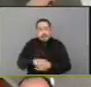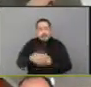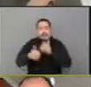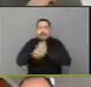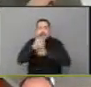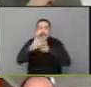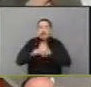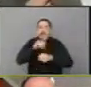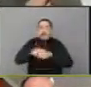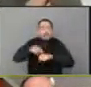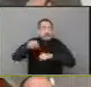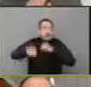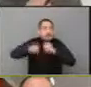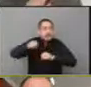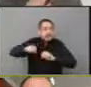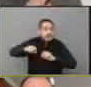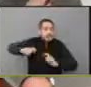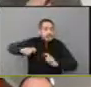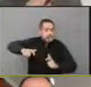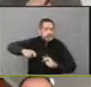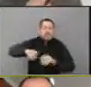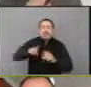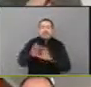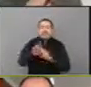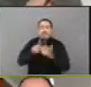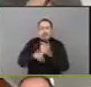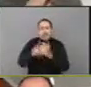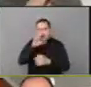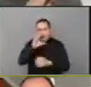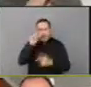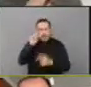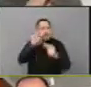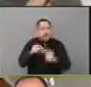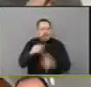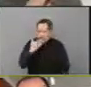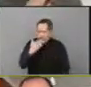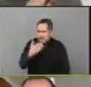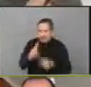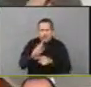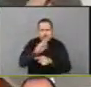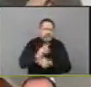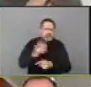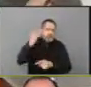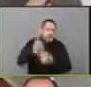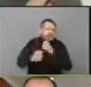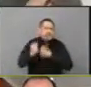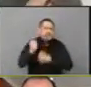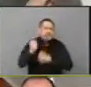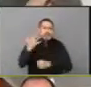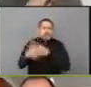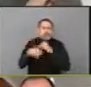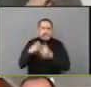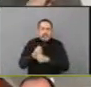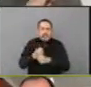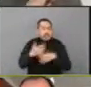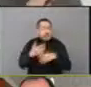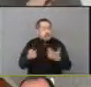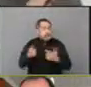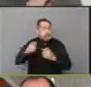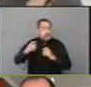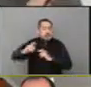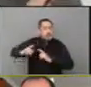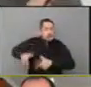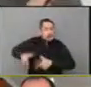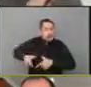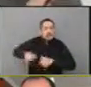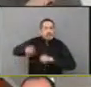de Ciclismo se ha llevado a cabo en Aguascalientes desde hace 50 años, y que dicho campeonato se identifica en